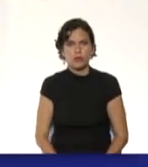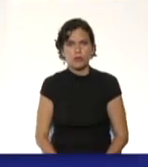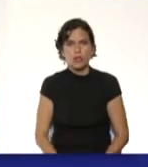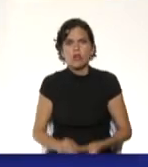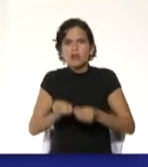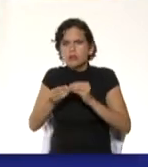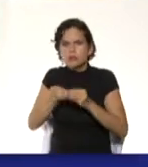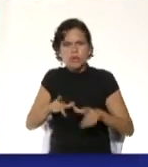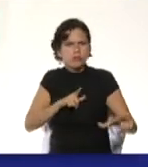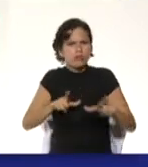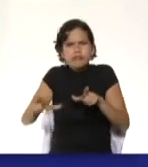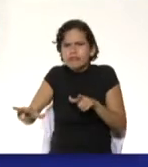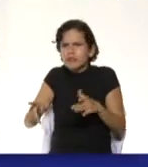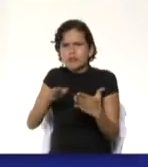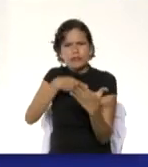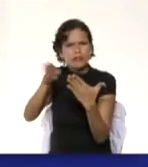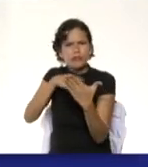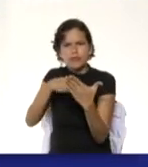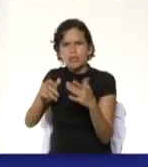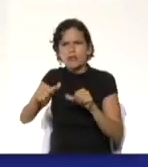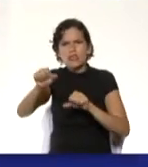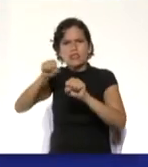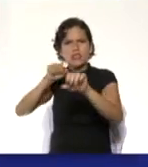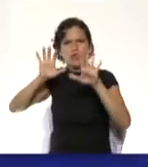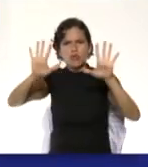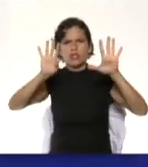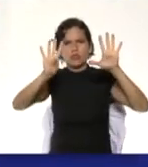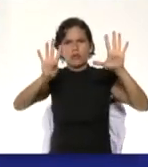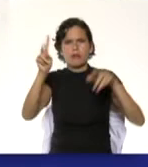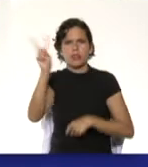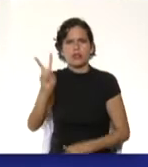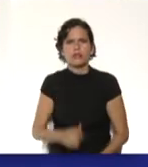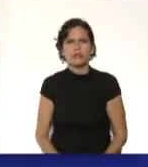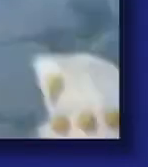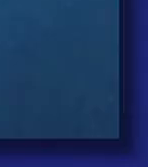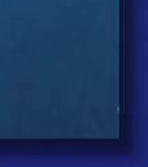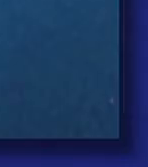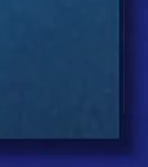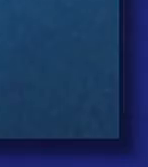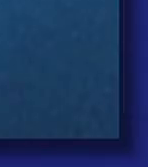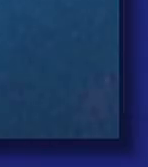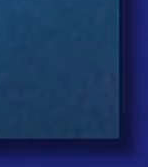dominó la práctica pictórica a finales del siglo XIX en Venezuela.